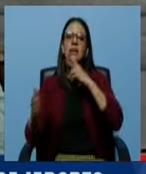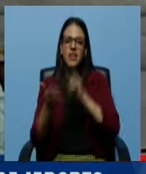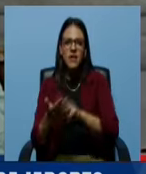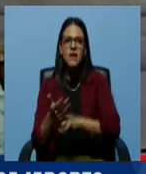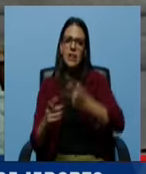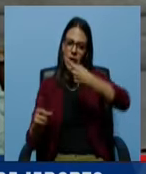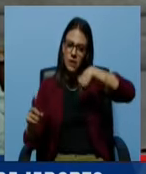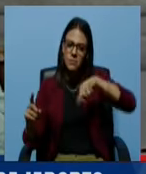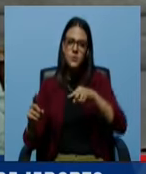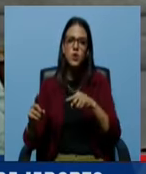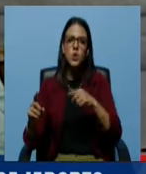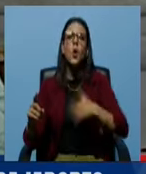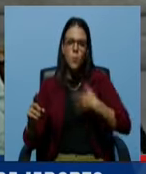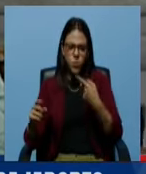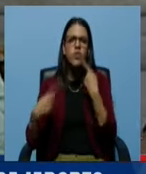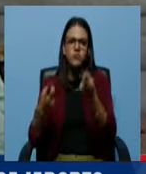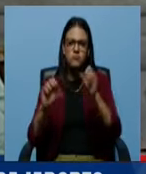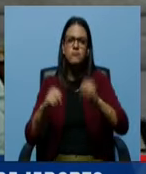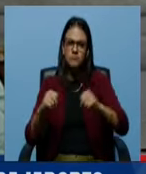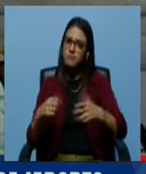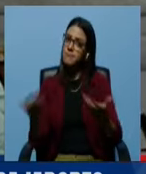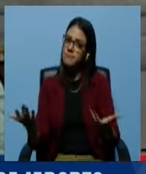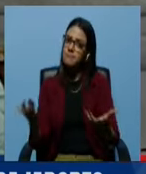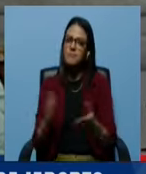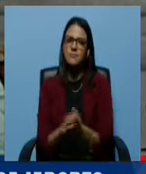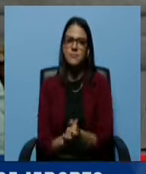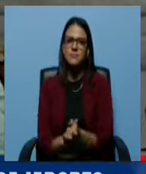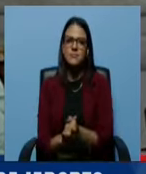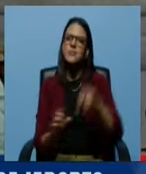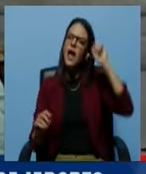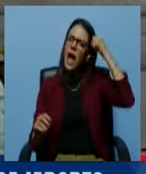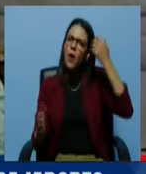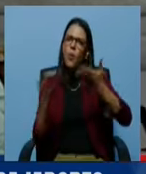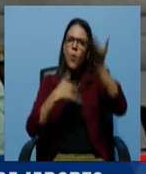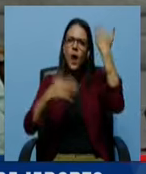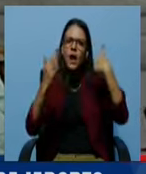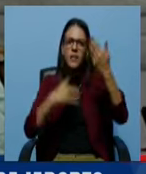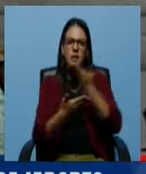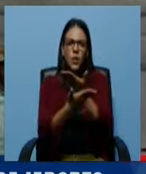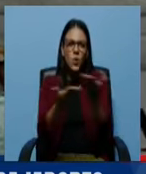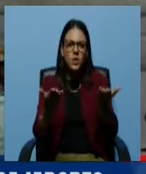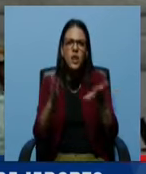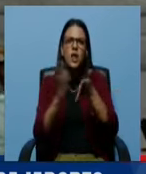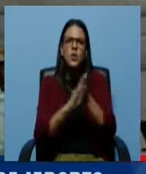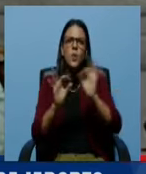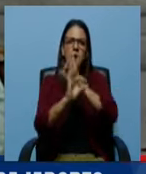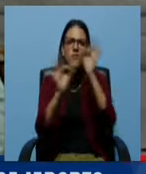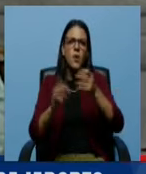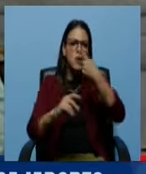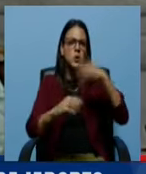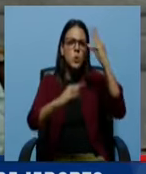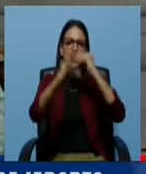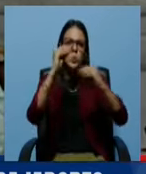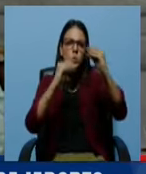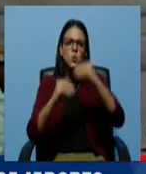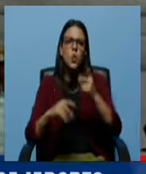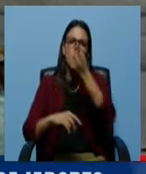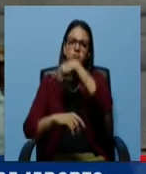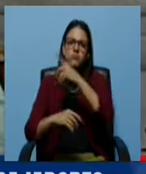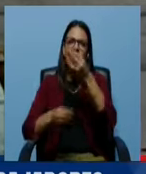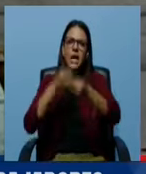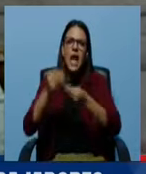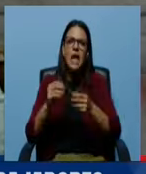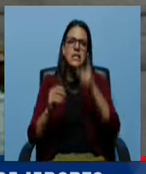verdaderamente pudiéramos decir, ¿recuerdan ustedes las tácticas que discutía la izquierda en los